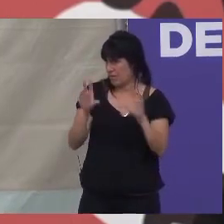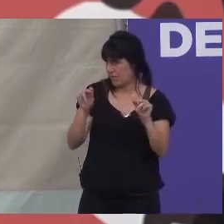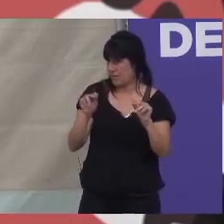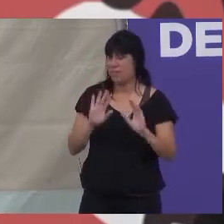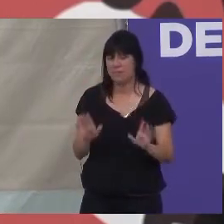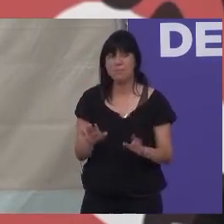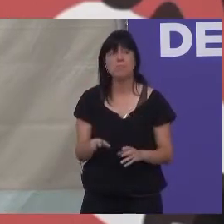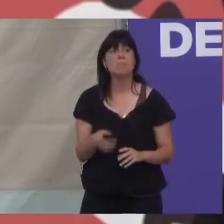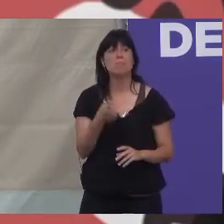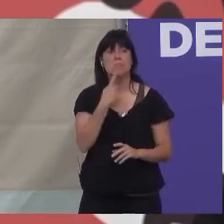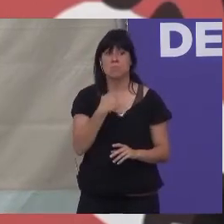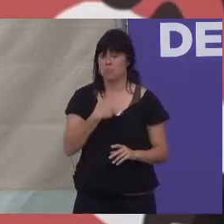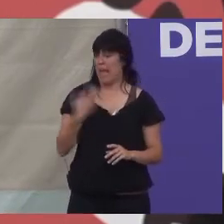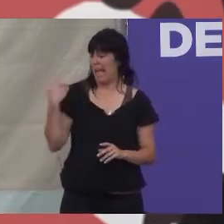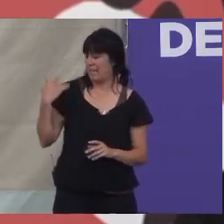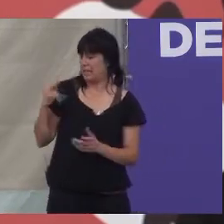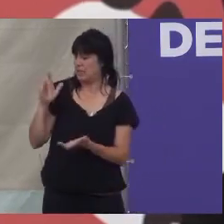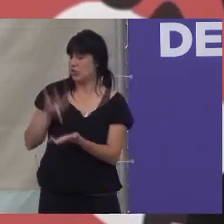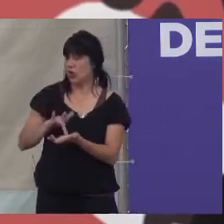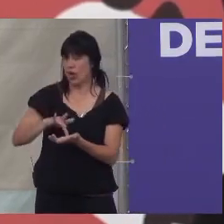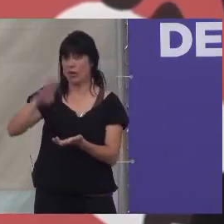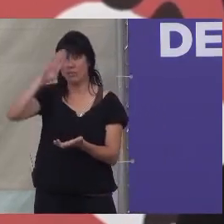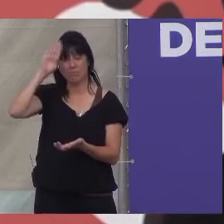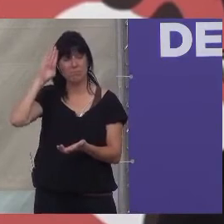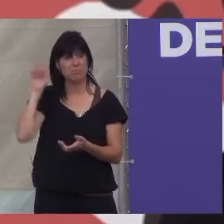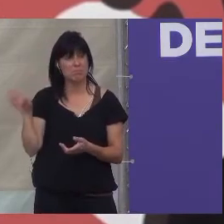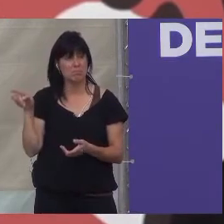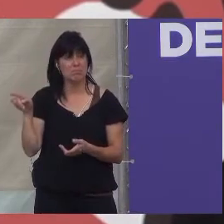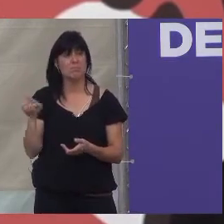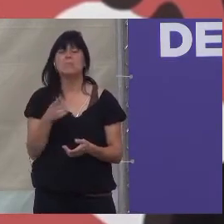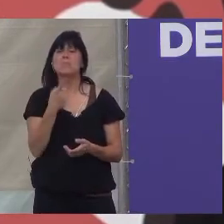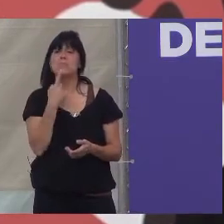que, y yo cuando he ejercido, así lo he visto, que